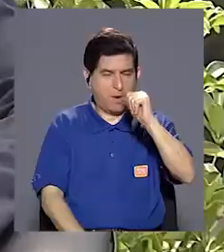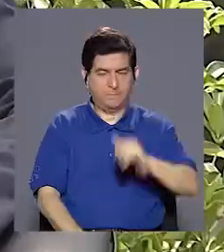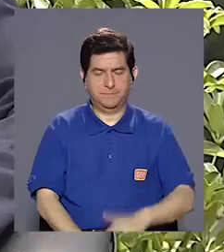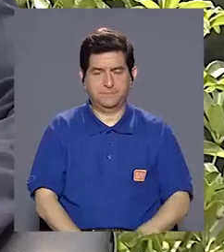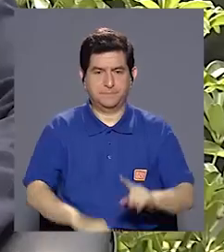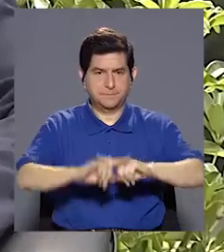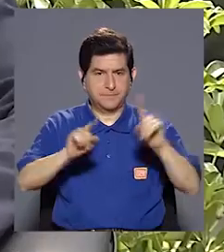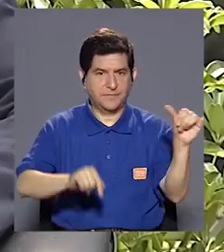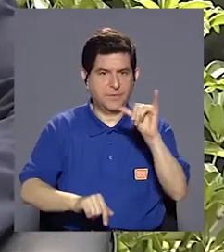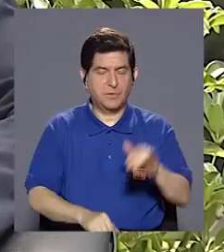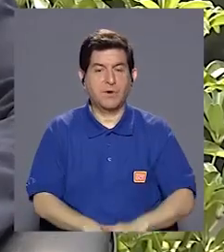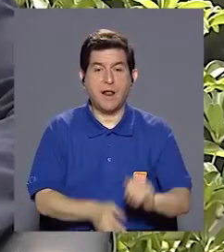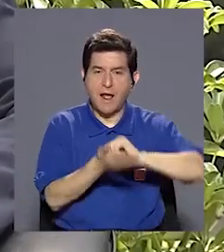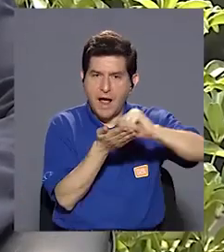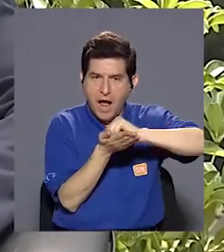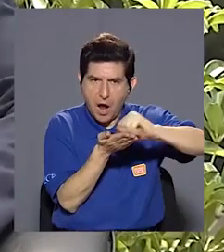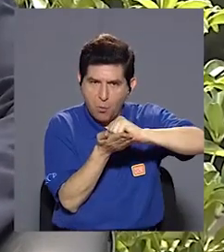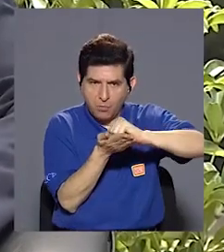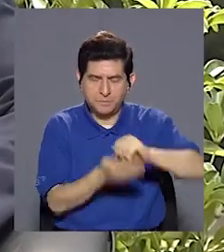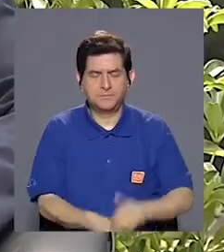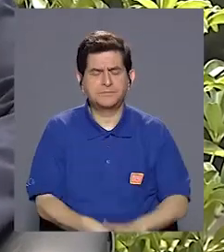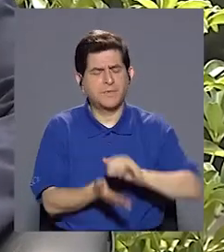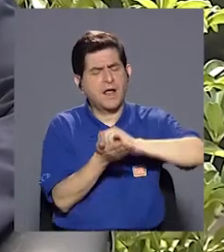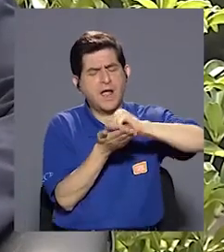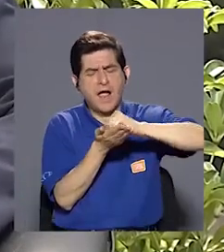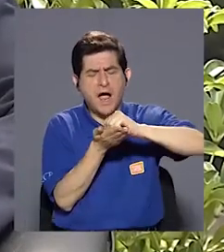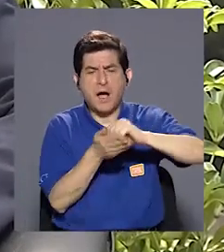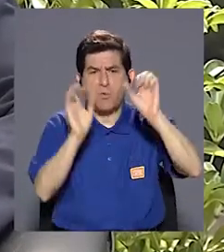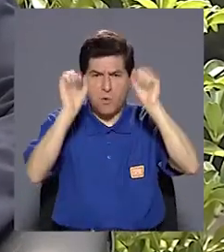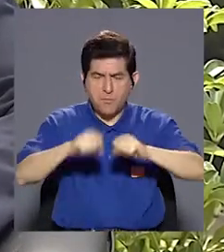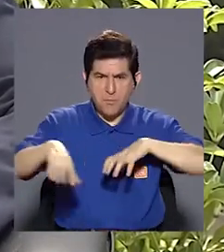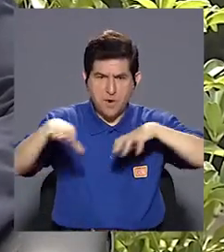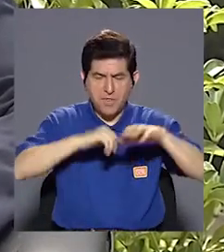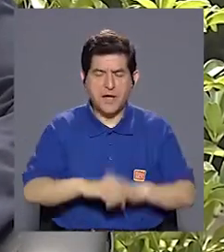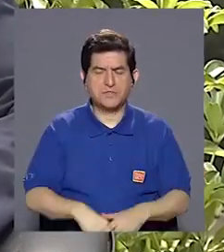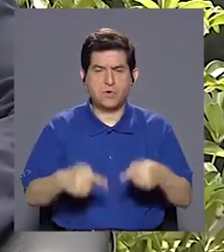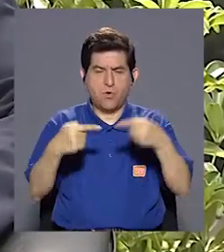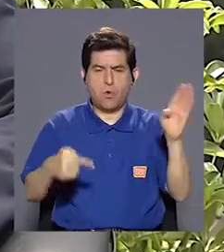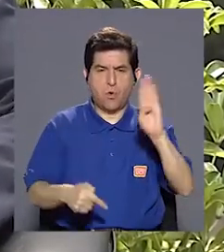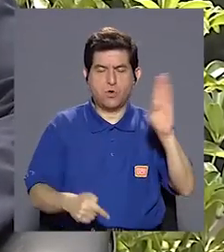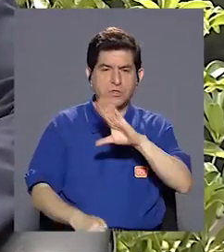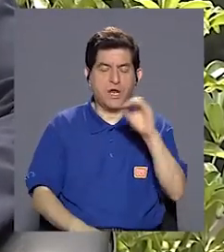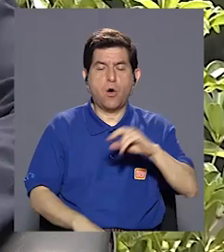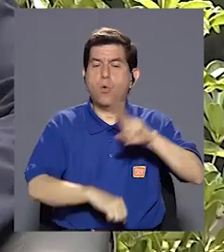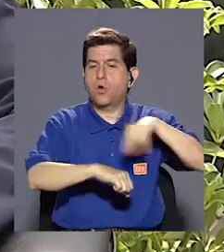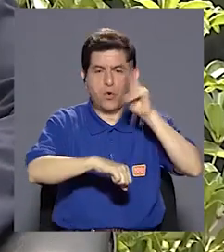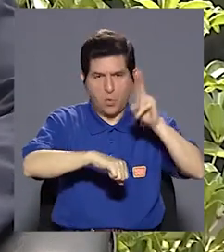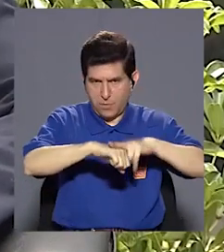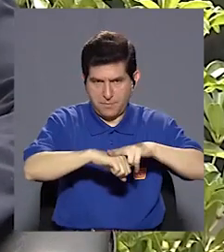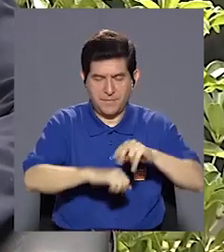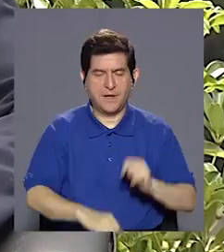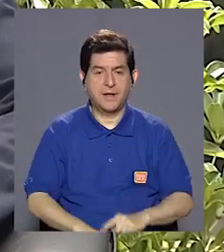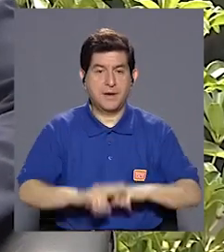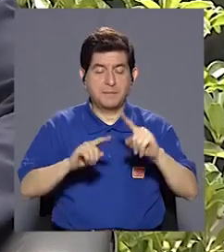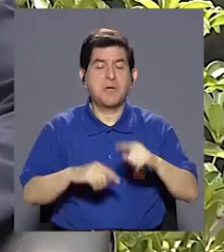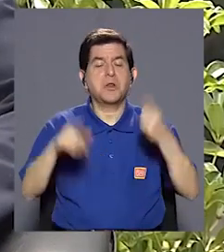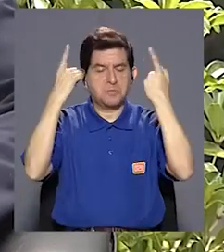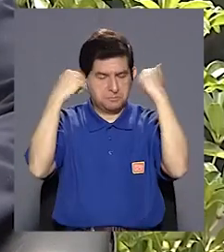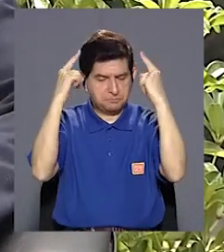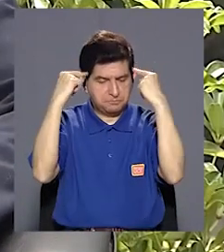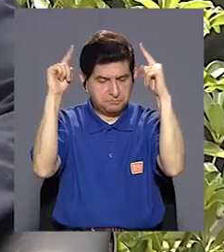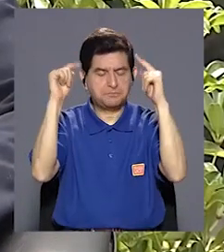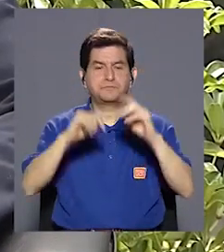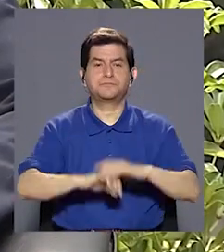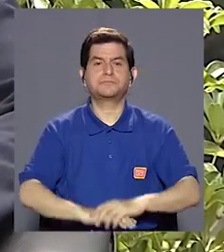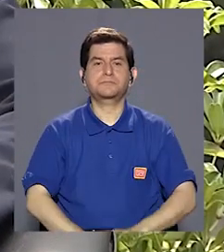¿verdad? Pero también ocupamos jabón. El jabón puede ser que tenga una acción antibacterial o puede ser que sea un jabón normal, pero también es